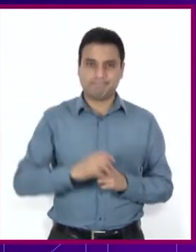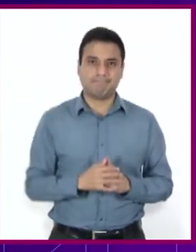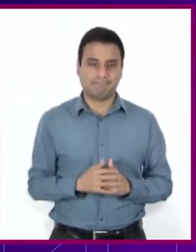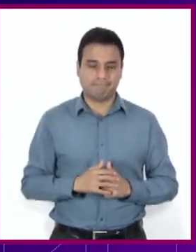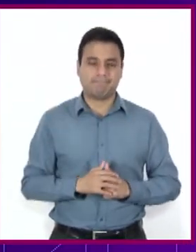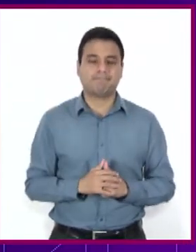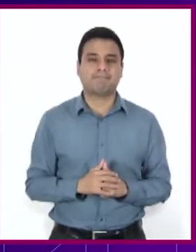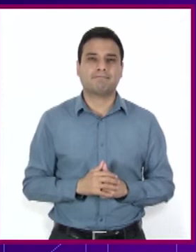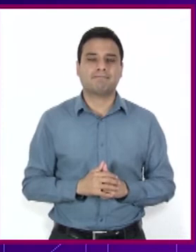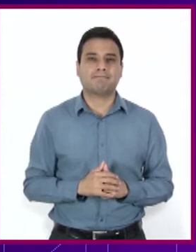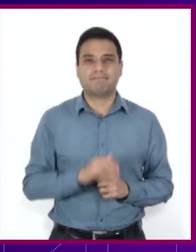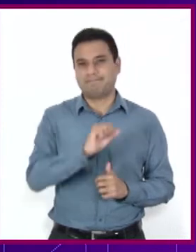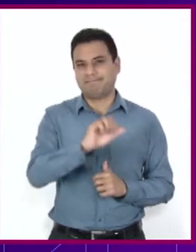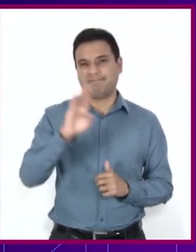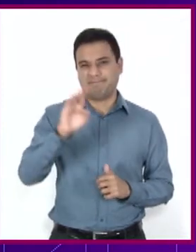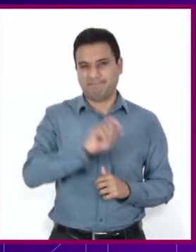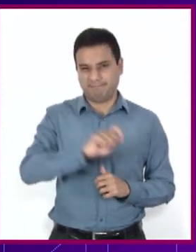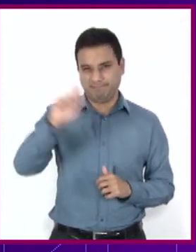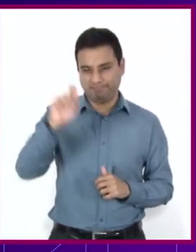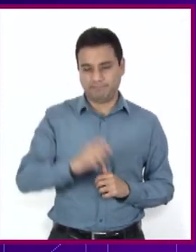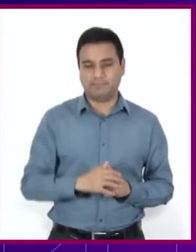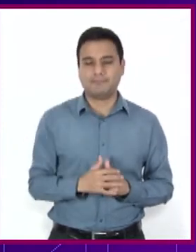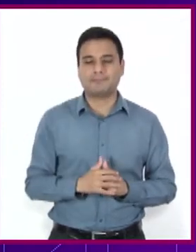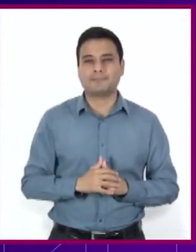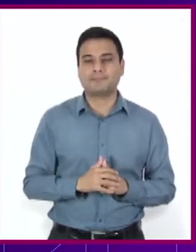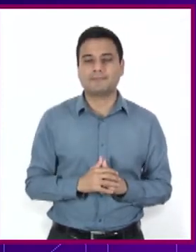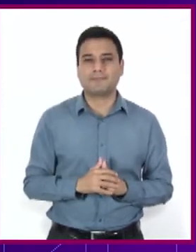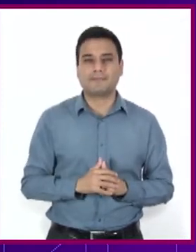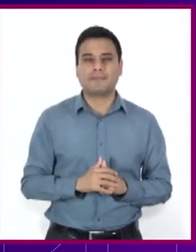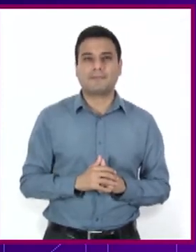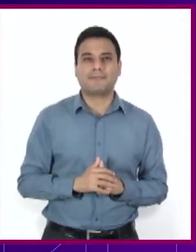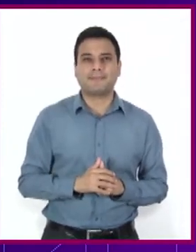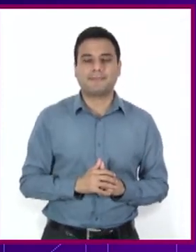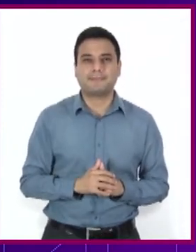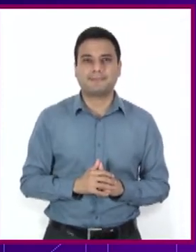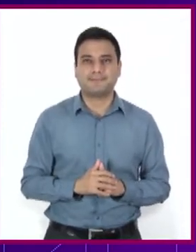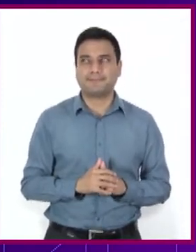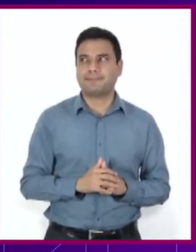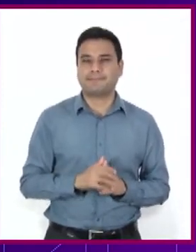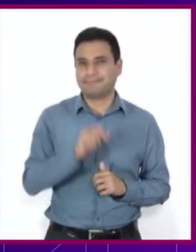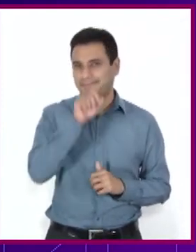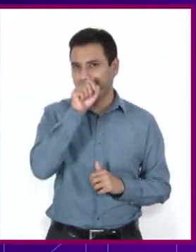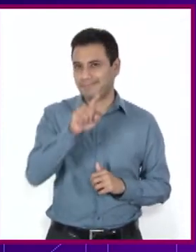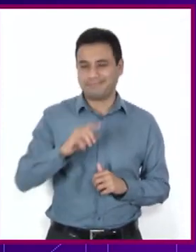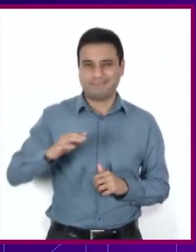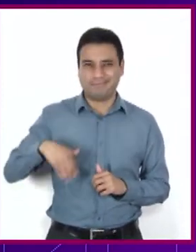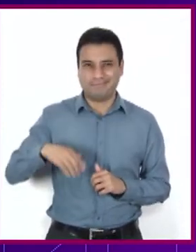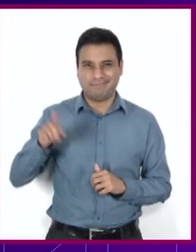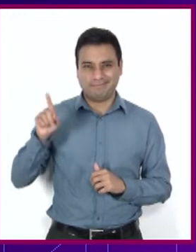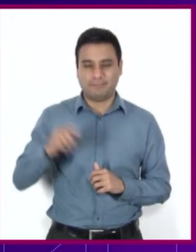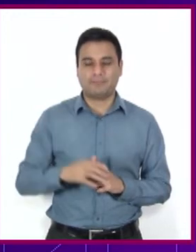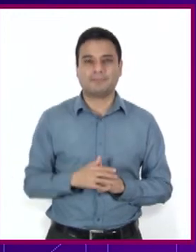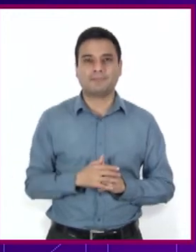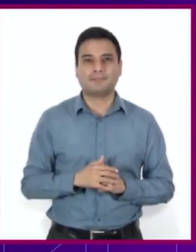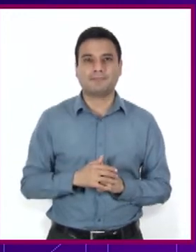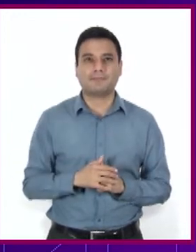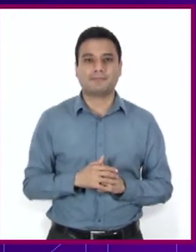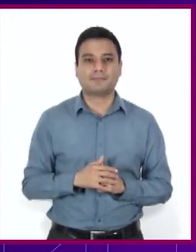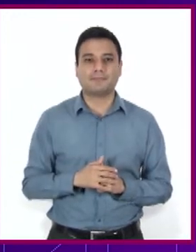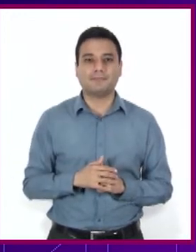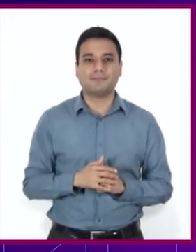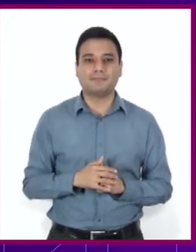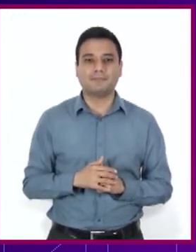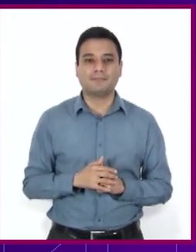puntos identificados con su correspondiente letra mayúscula, como se muestra en la imagen de tu pantalla. Así tenemos